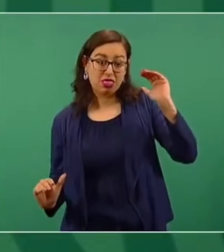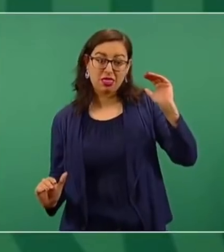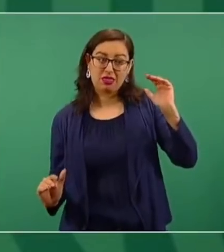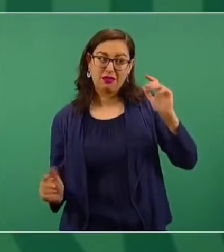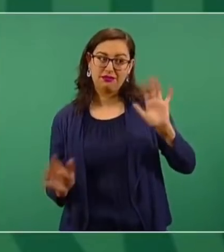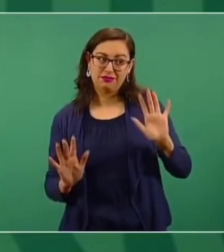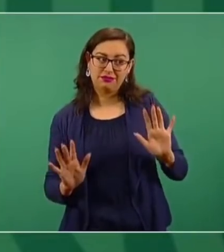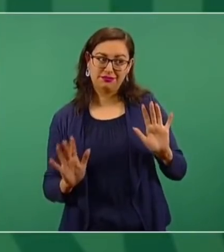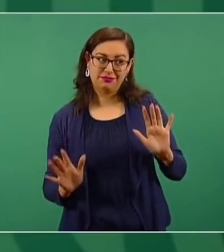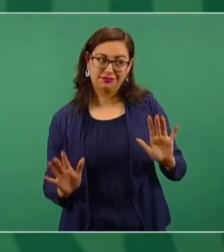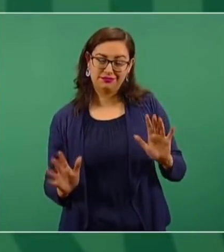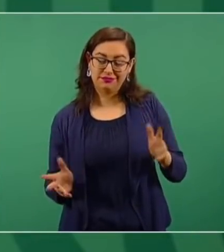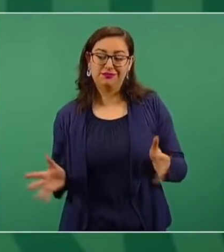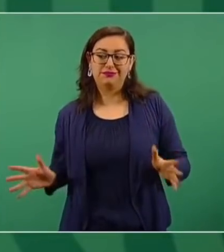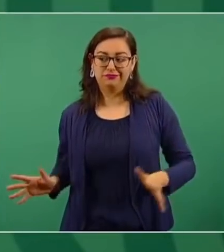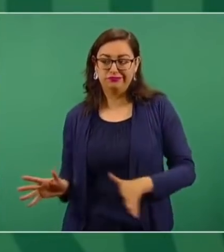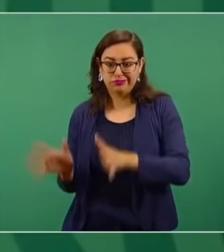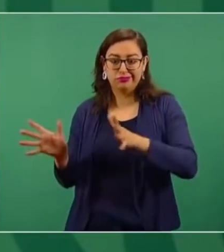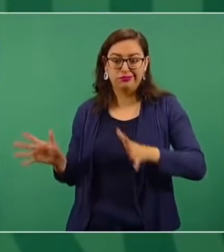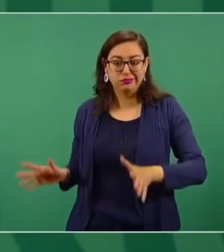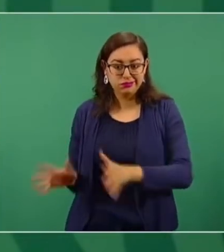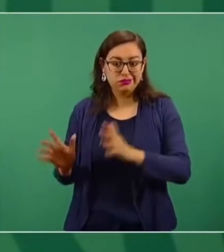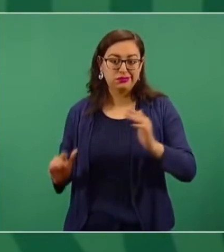las cosas.